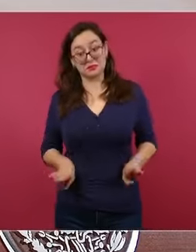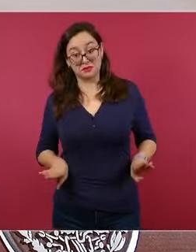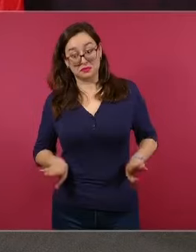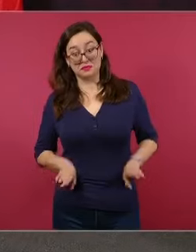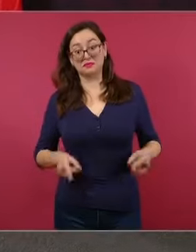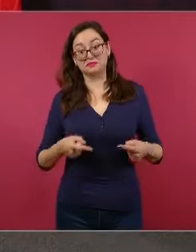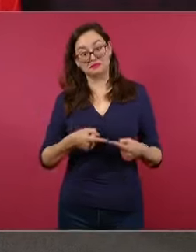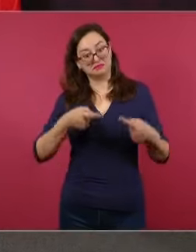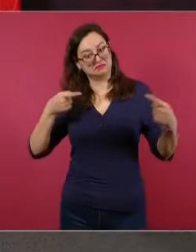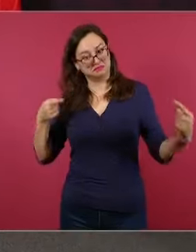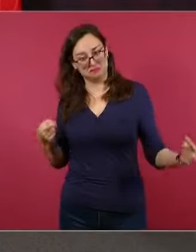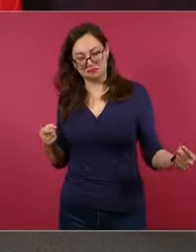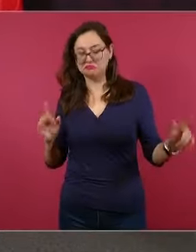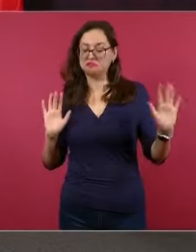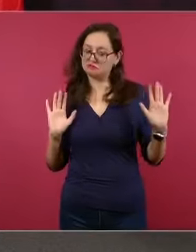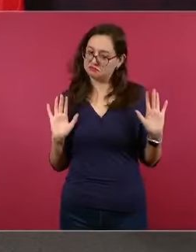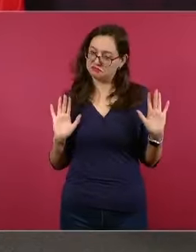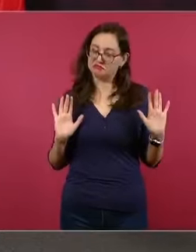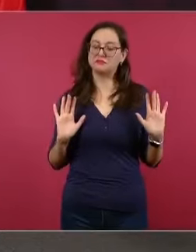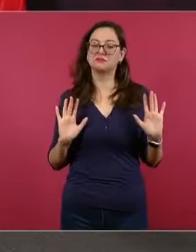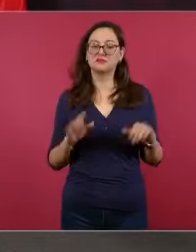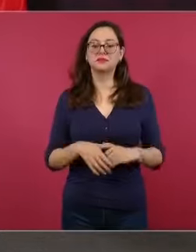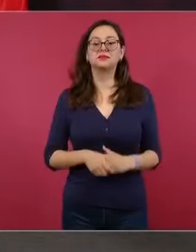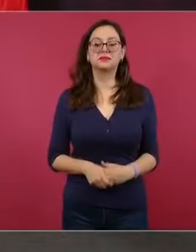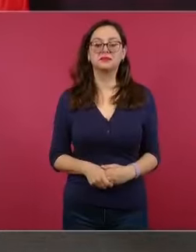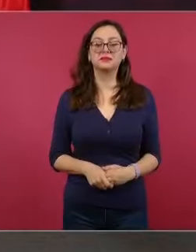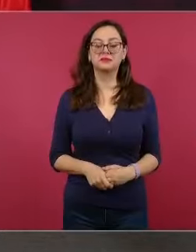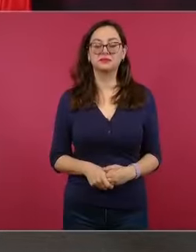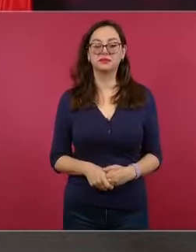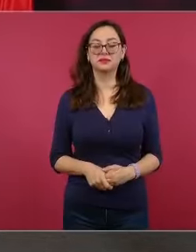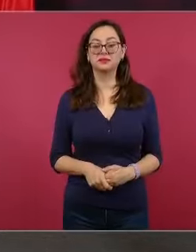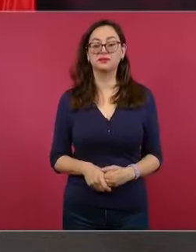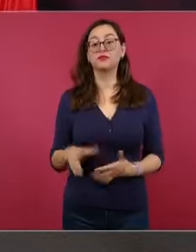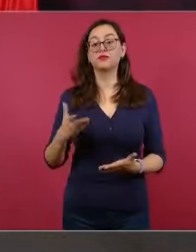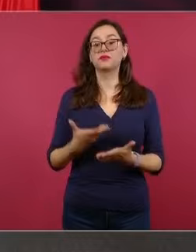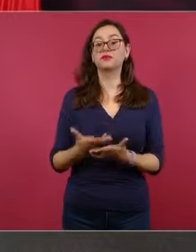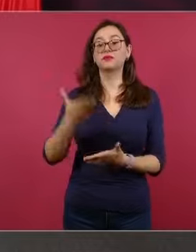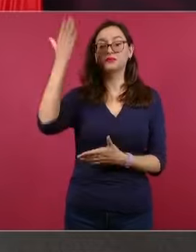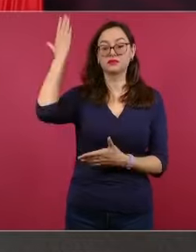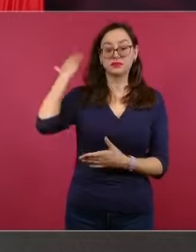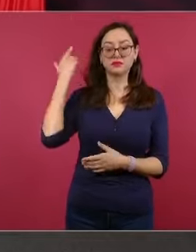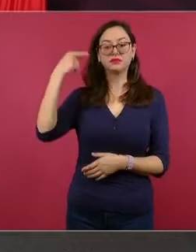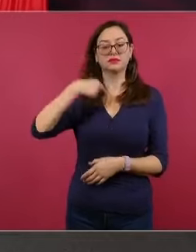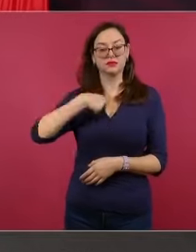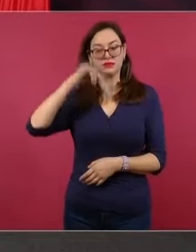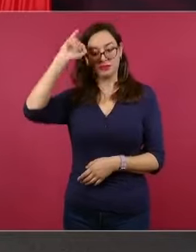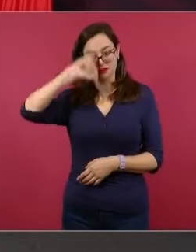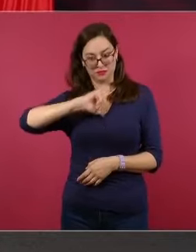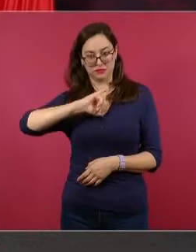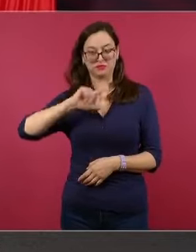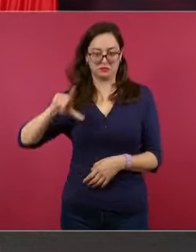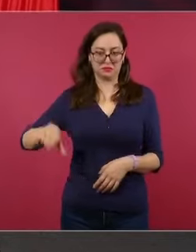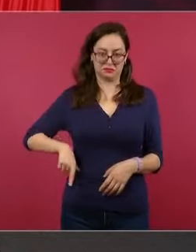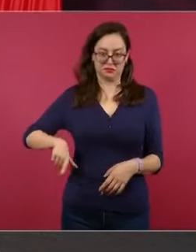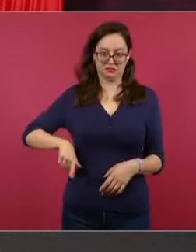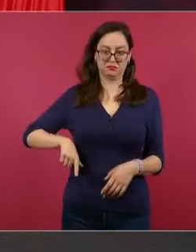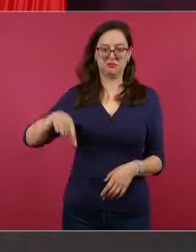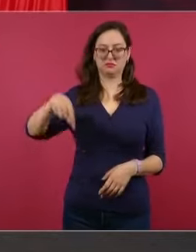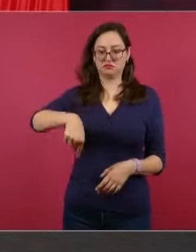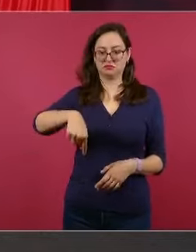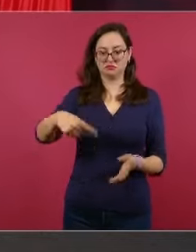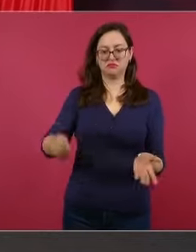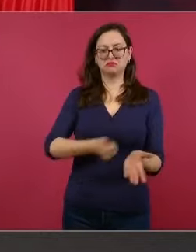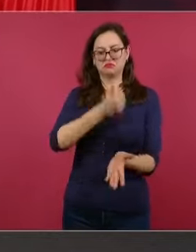que en una ocasión cuando fui jefe de gobierno en la ciudad me